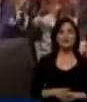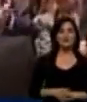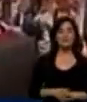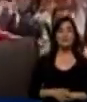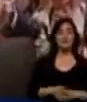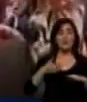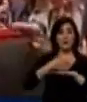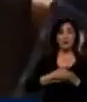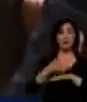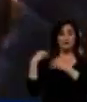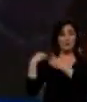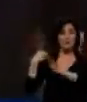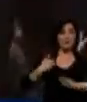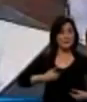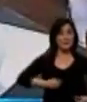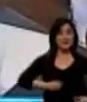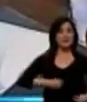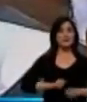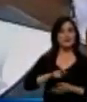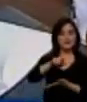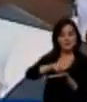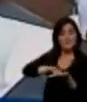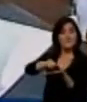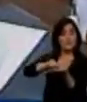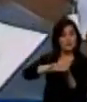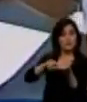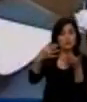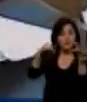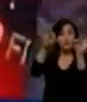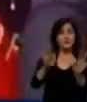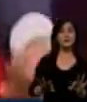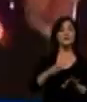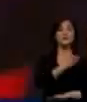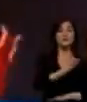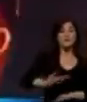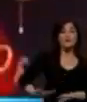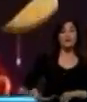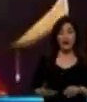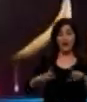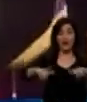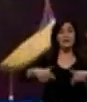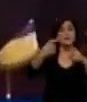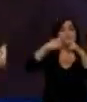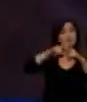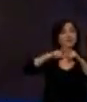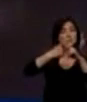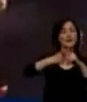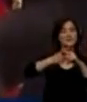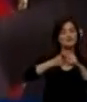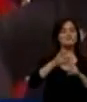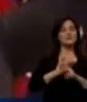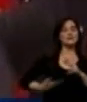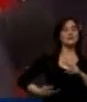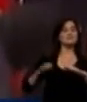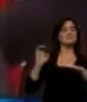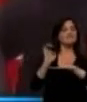Y después de la colocación de la banda presidencial y con la firma del decreto que lo oficializa en el cargo, Lenín Moreno empieza oficialmente su periodo como